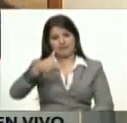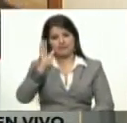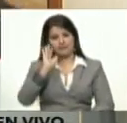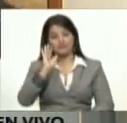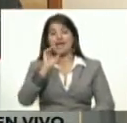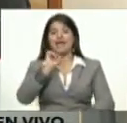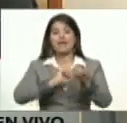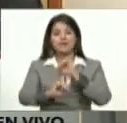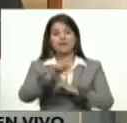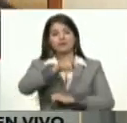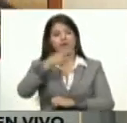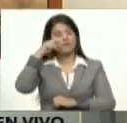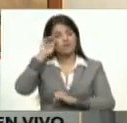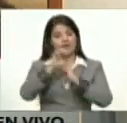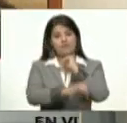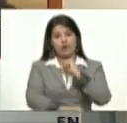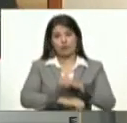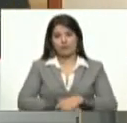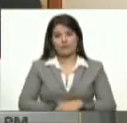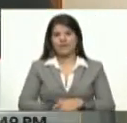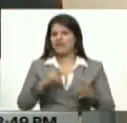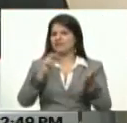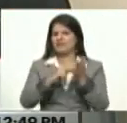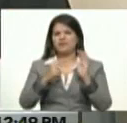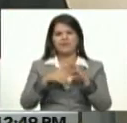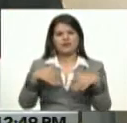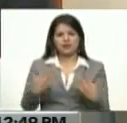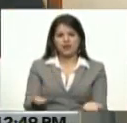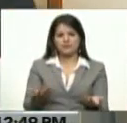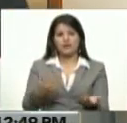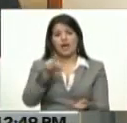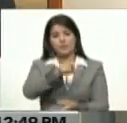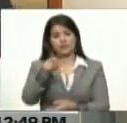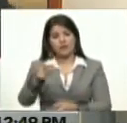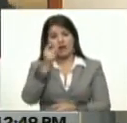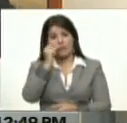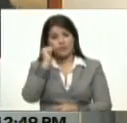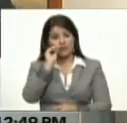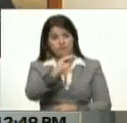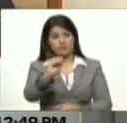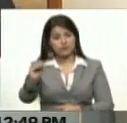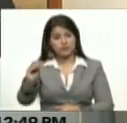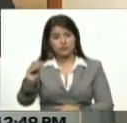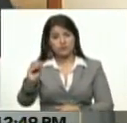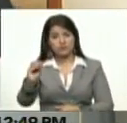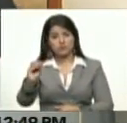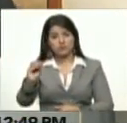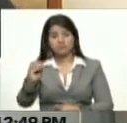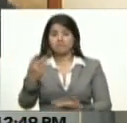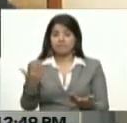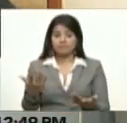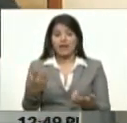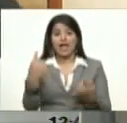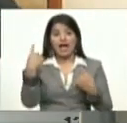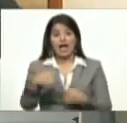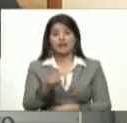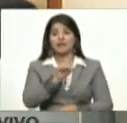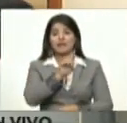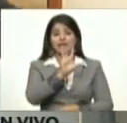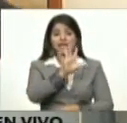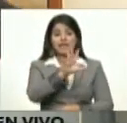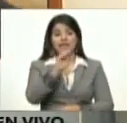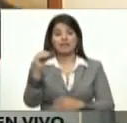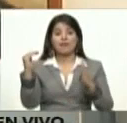el fraude fiscal. ¿Y en qué contribuye esto, queridos compatriotas? En que esas